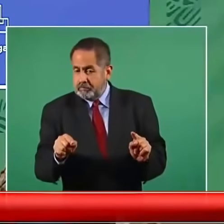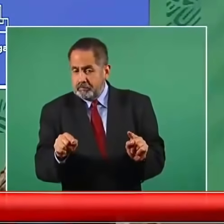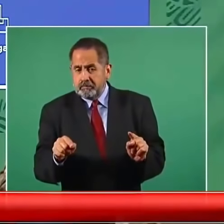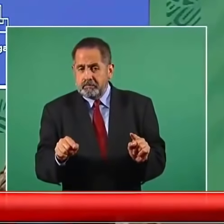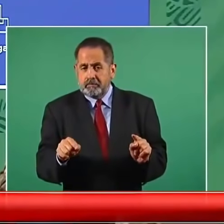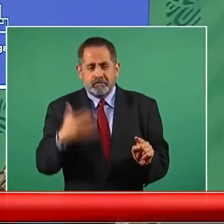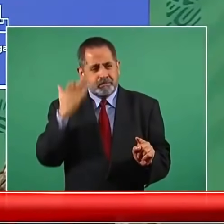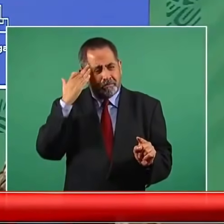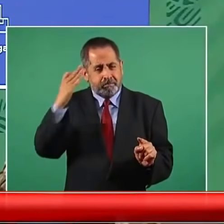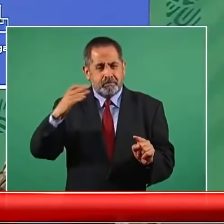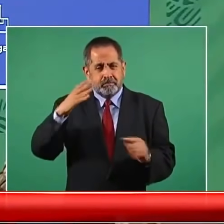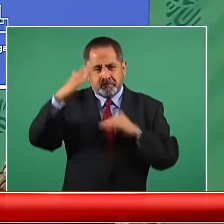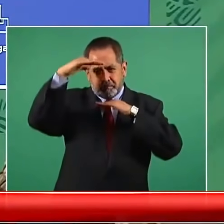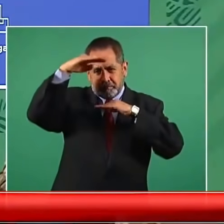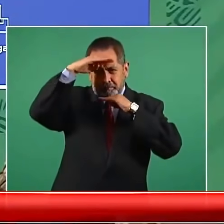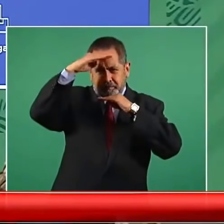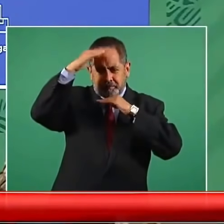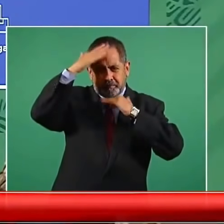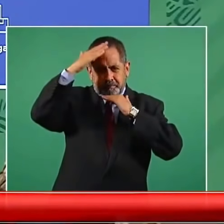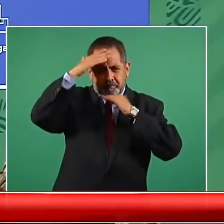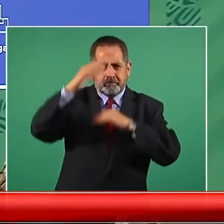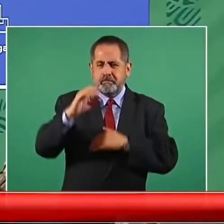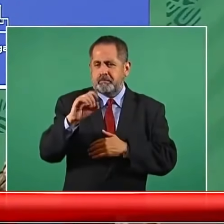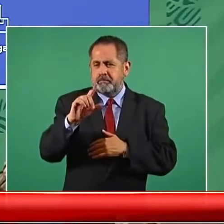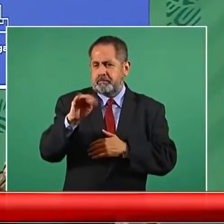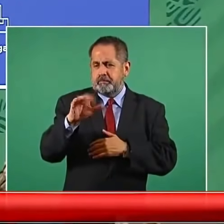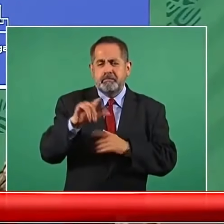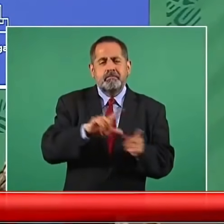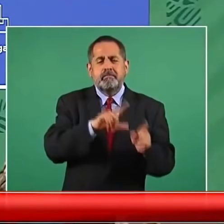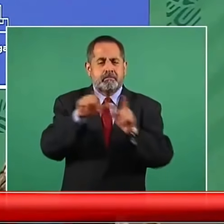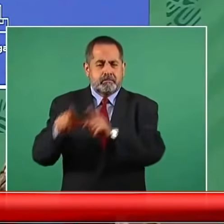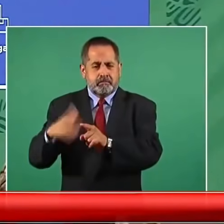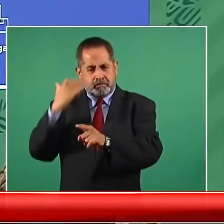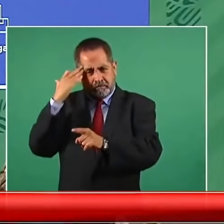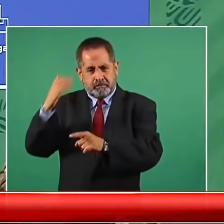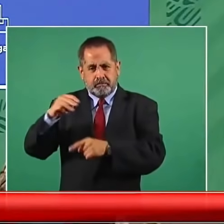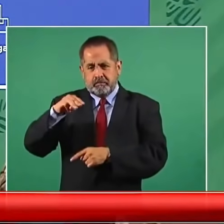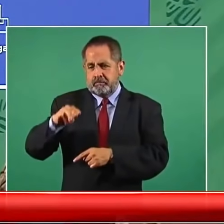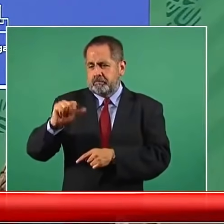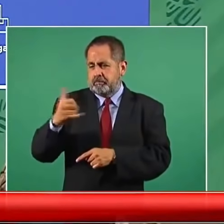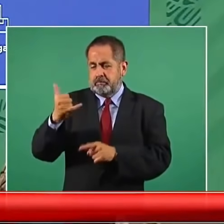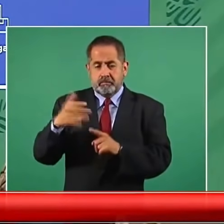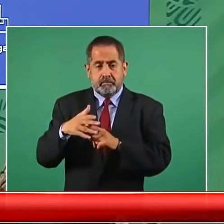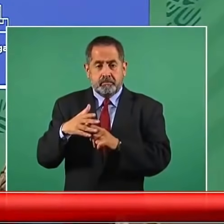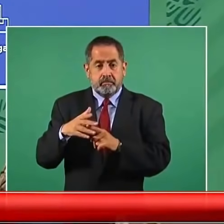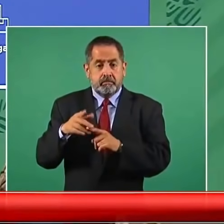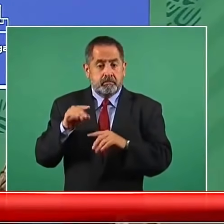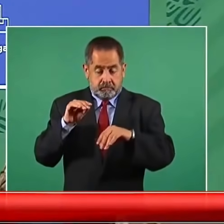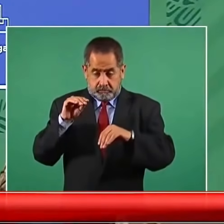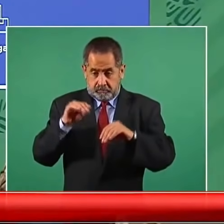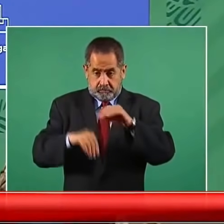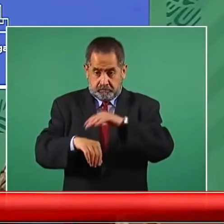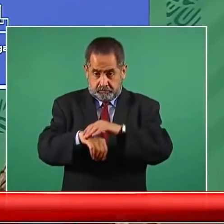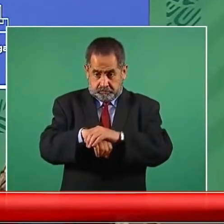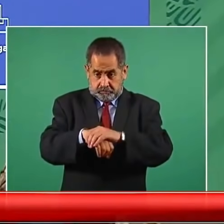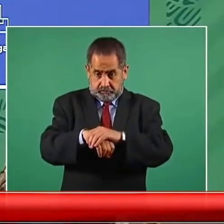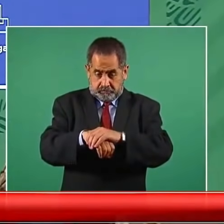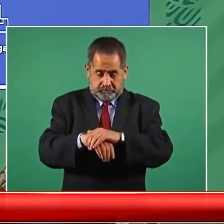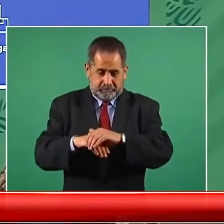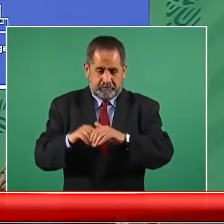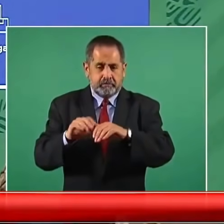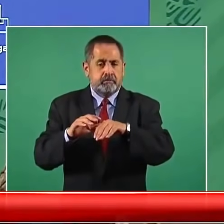Muy en el periodo Olmeca o el periodo temprano Maya, y la cubrieron con otra